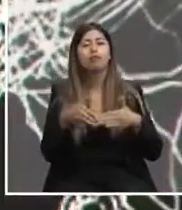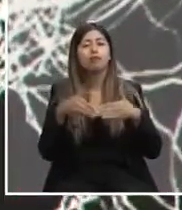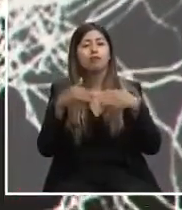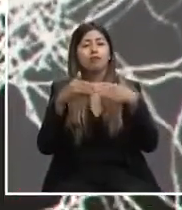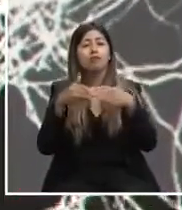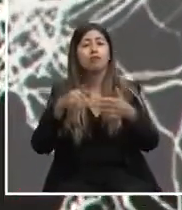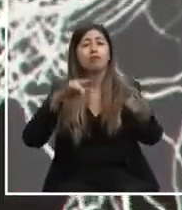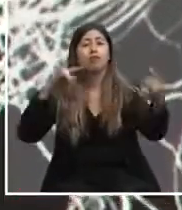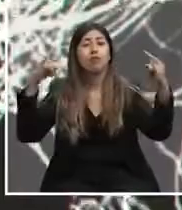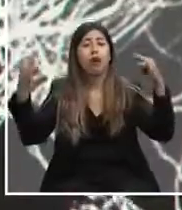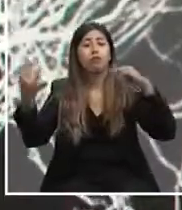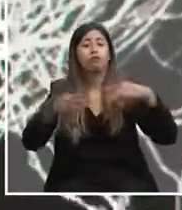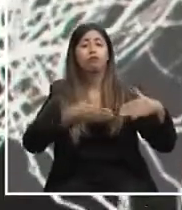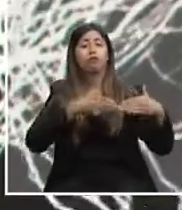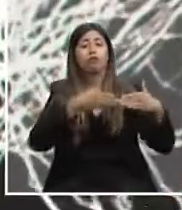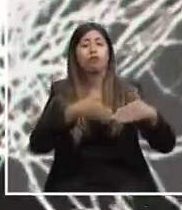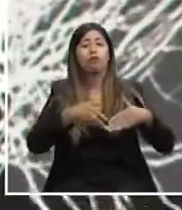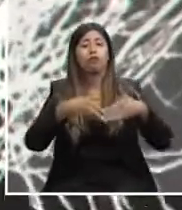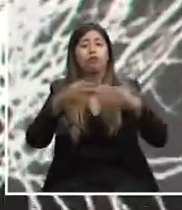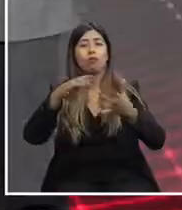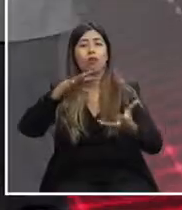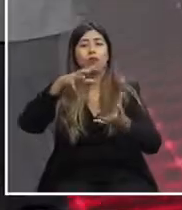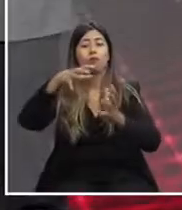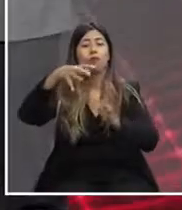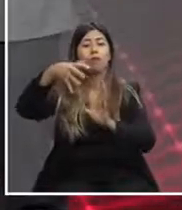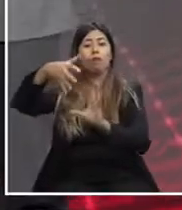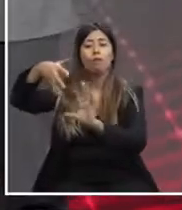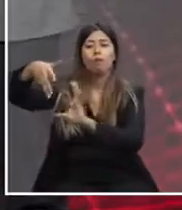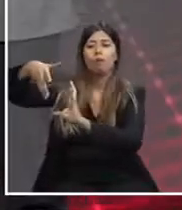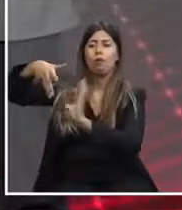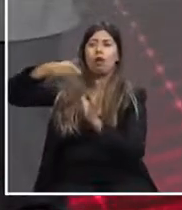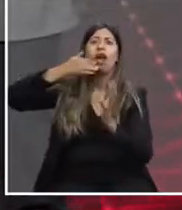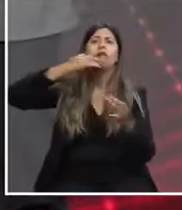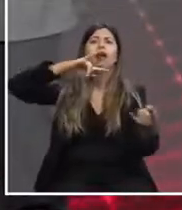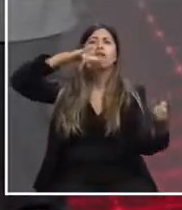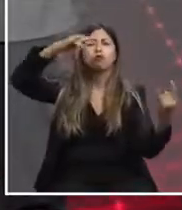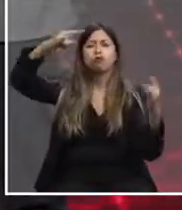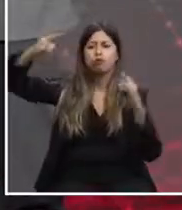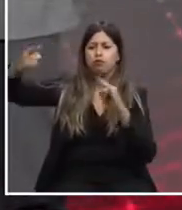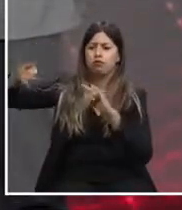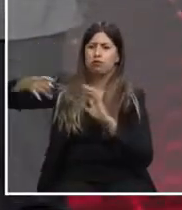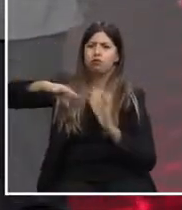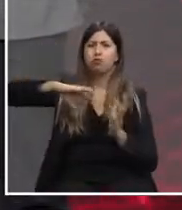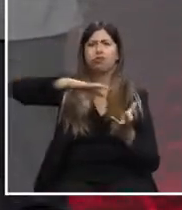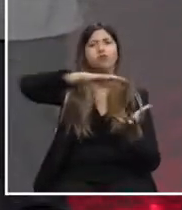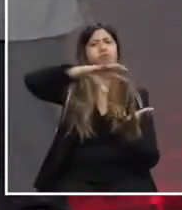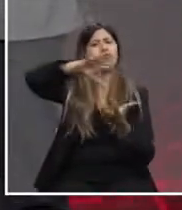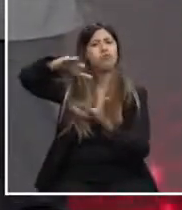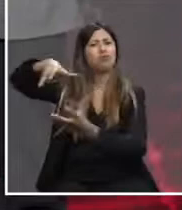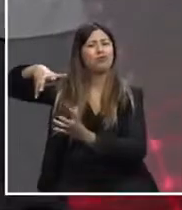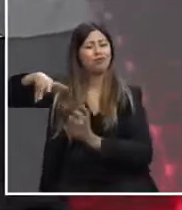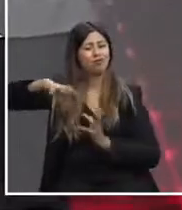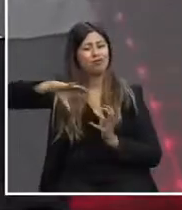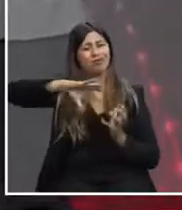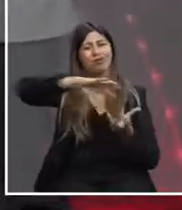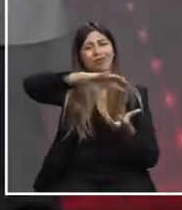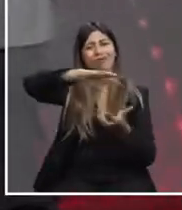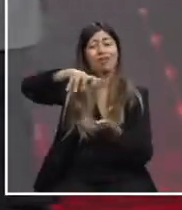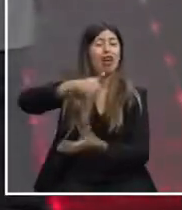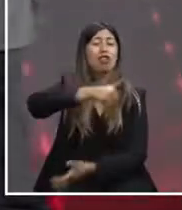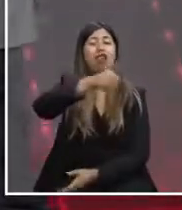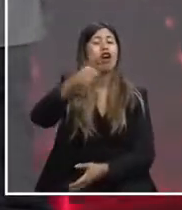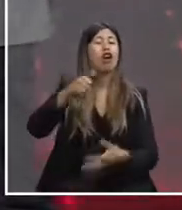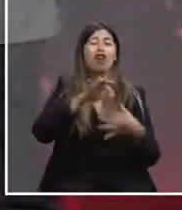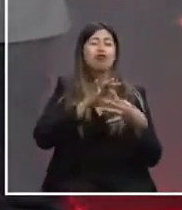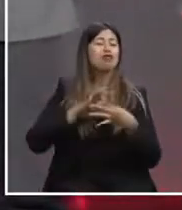una velocidad gigantesca y está dentro de una galaxia que también va en movimiento. O sea, aquí estamos todos unidos, vamos en el